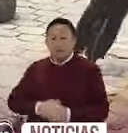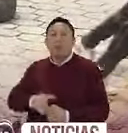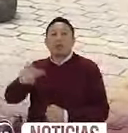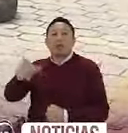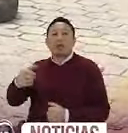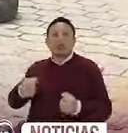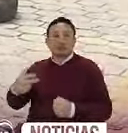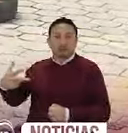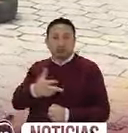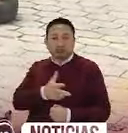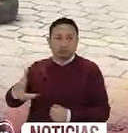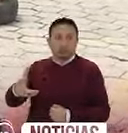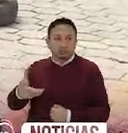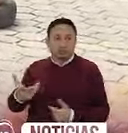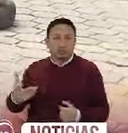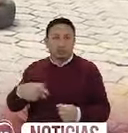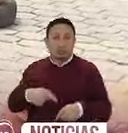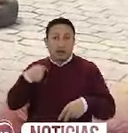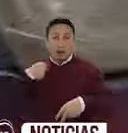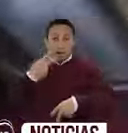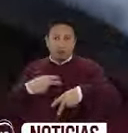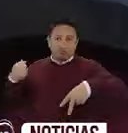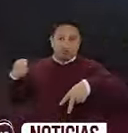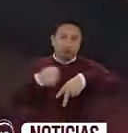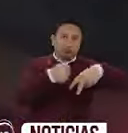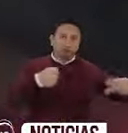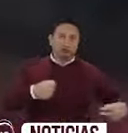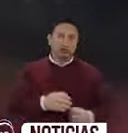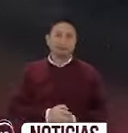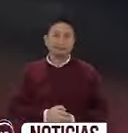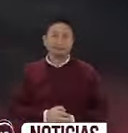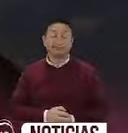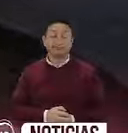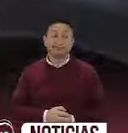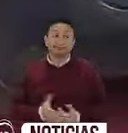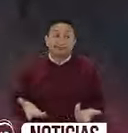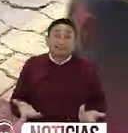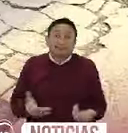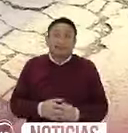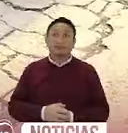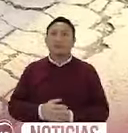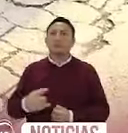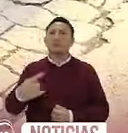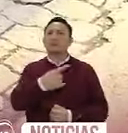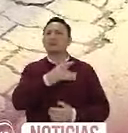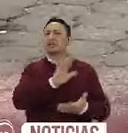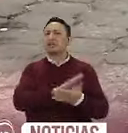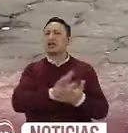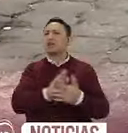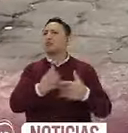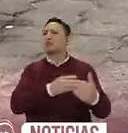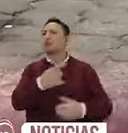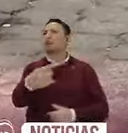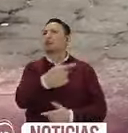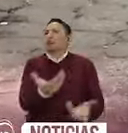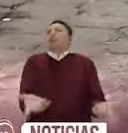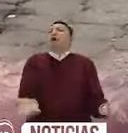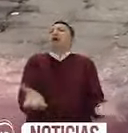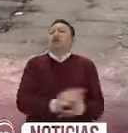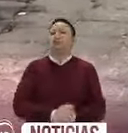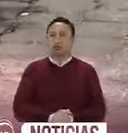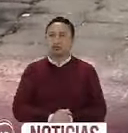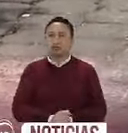del carro, no sé cómo, pero le atropella a mi hijo. A veces se puede pensar que un bache en la calzada no significa mayor problema. Pues